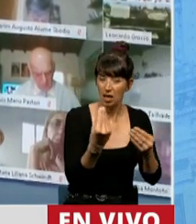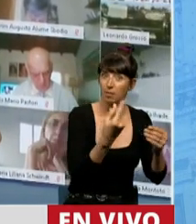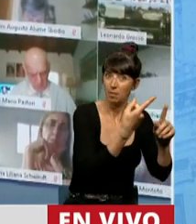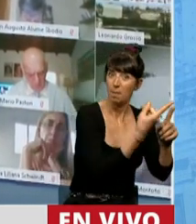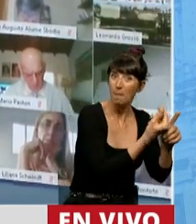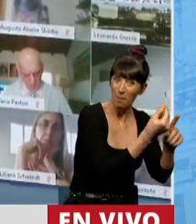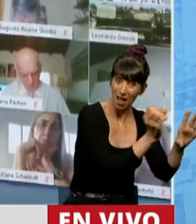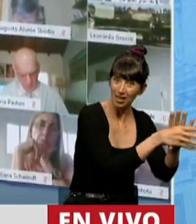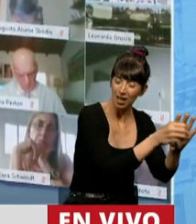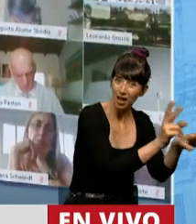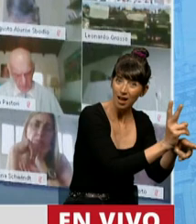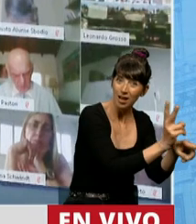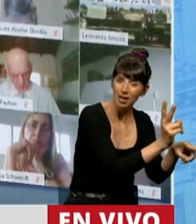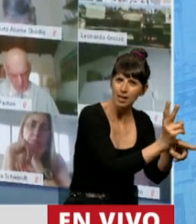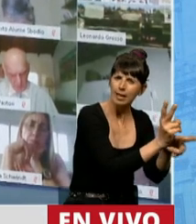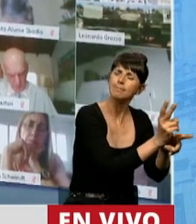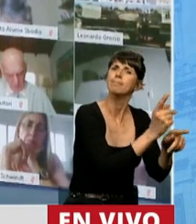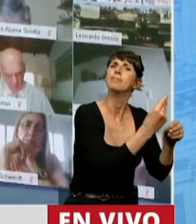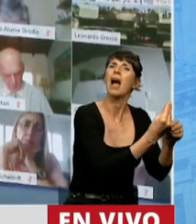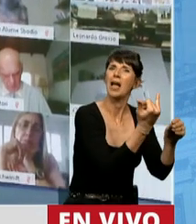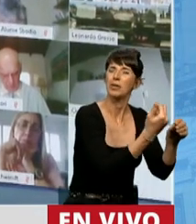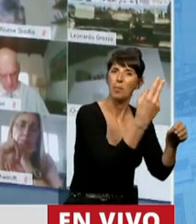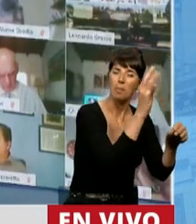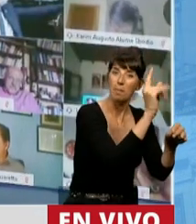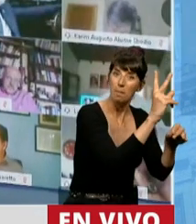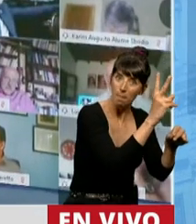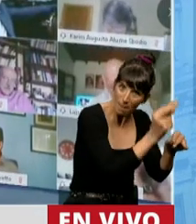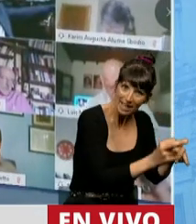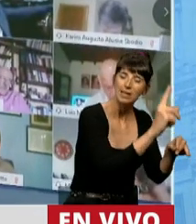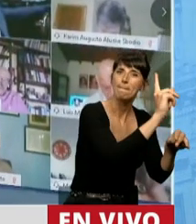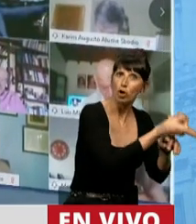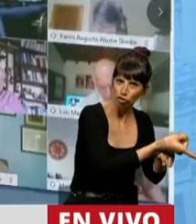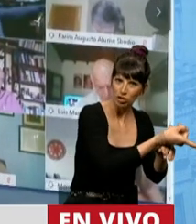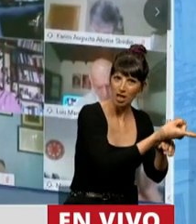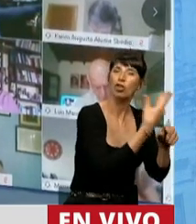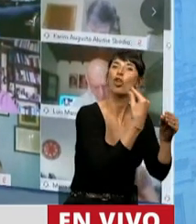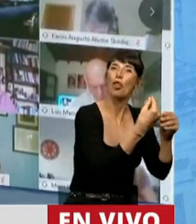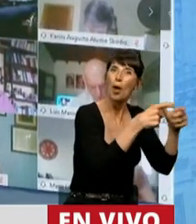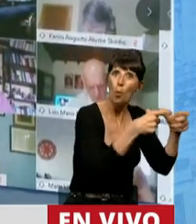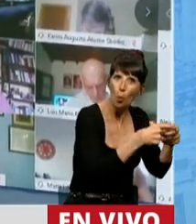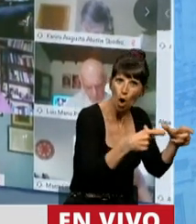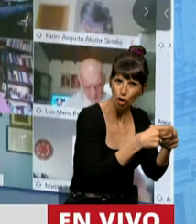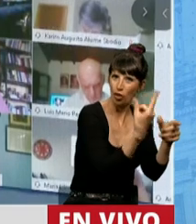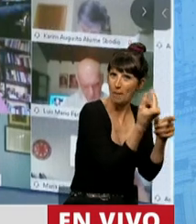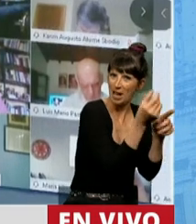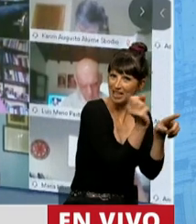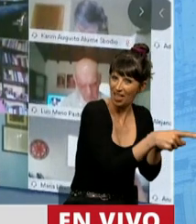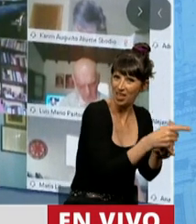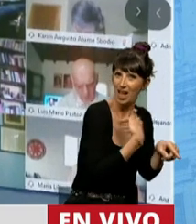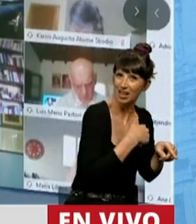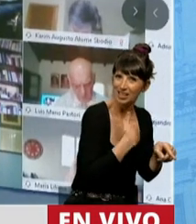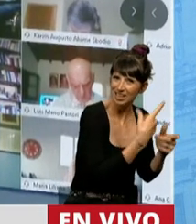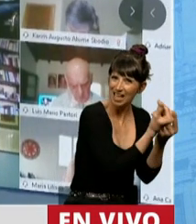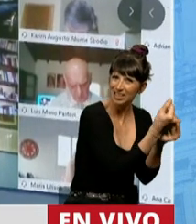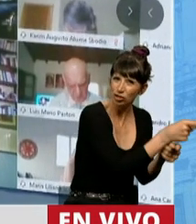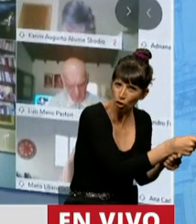garantía que tenía en ese momento el 20% de su cartera en letras del tesoro los desmane Jos más las variaciones